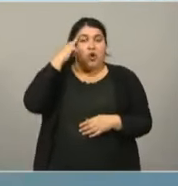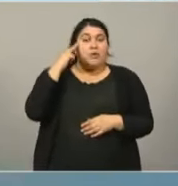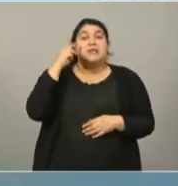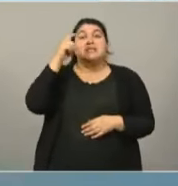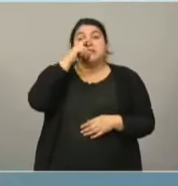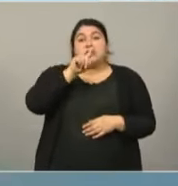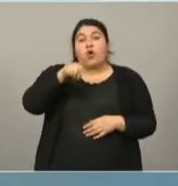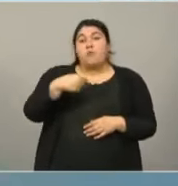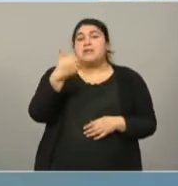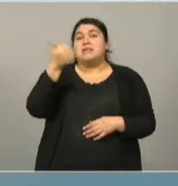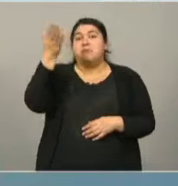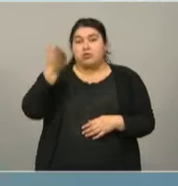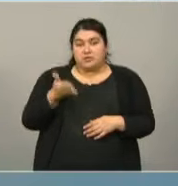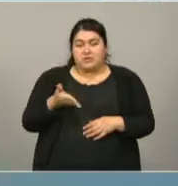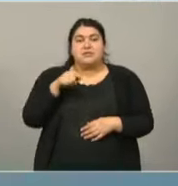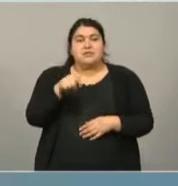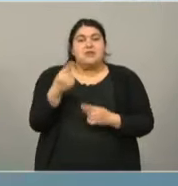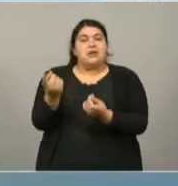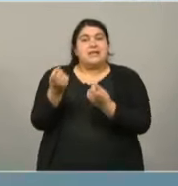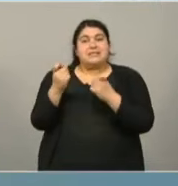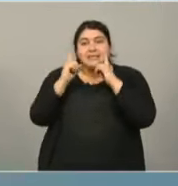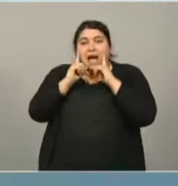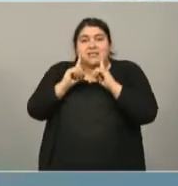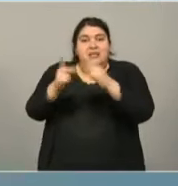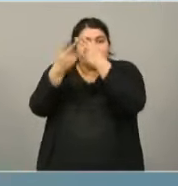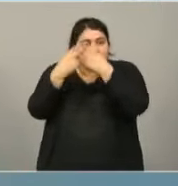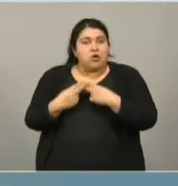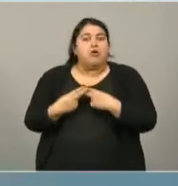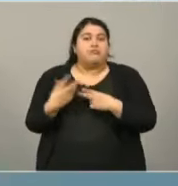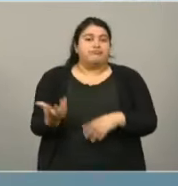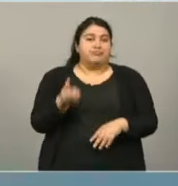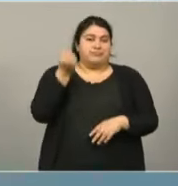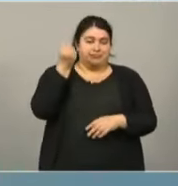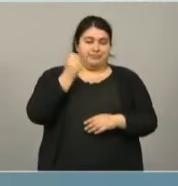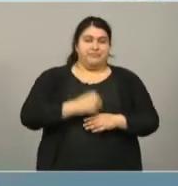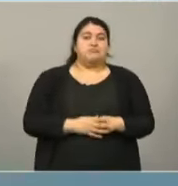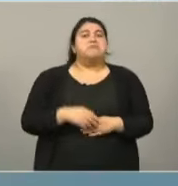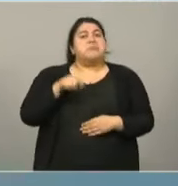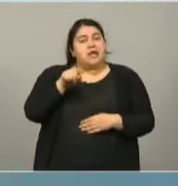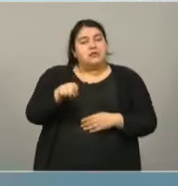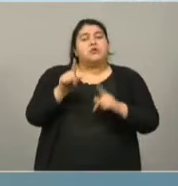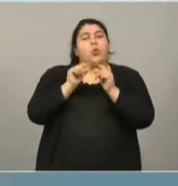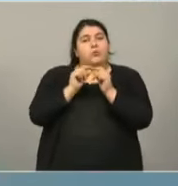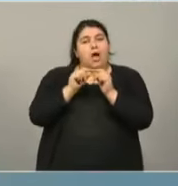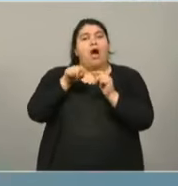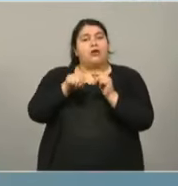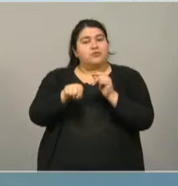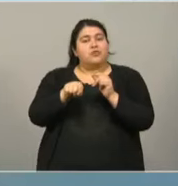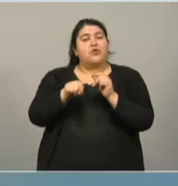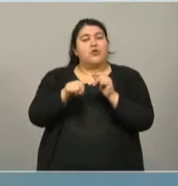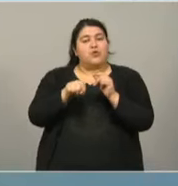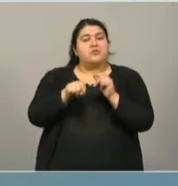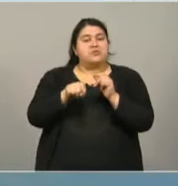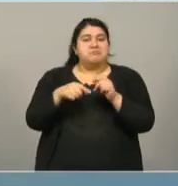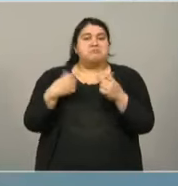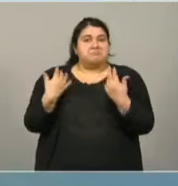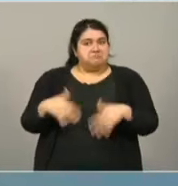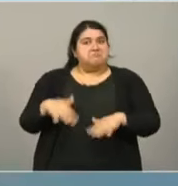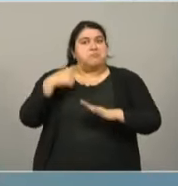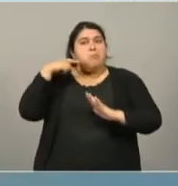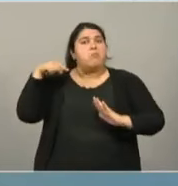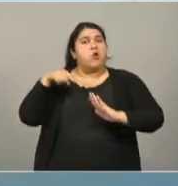96,6 por de las personas que necesitaron atenderse lo lograron hacer Este es un dato de una muy